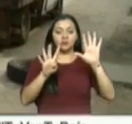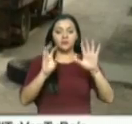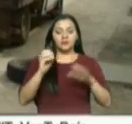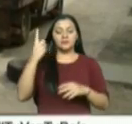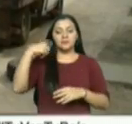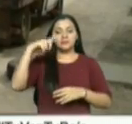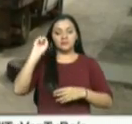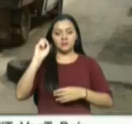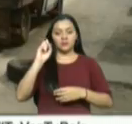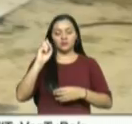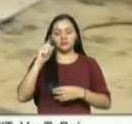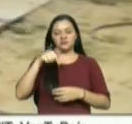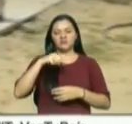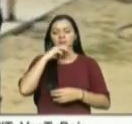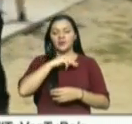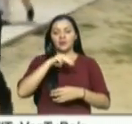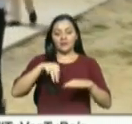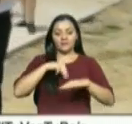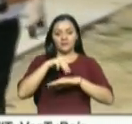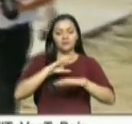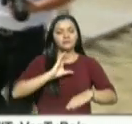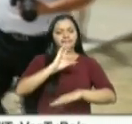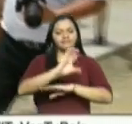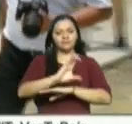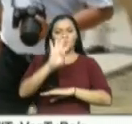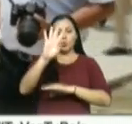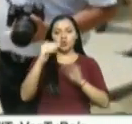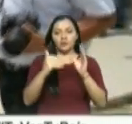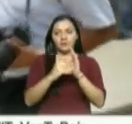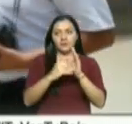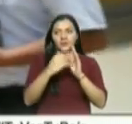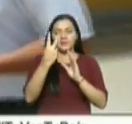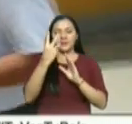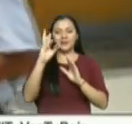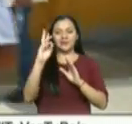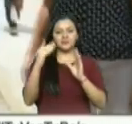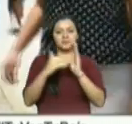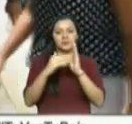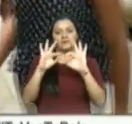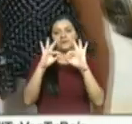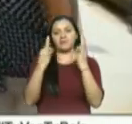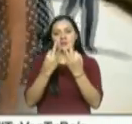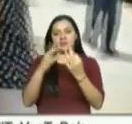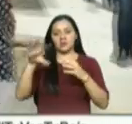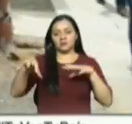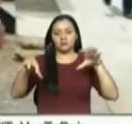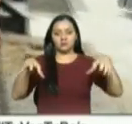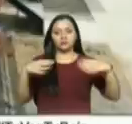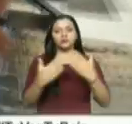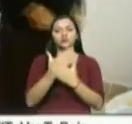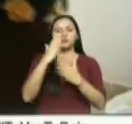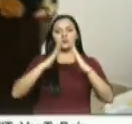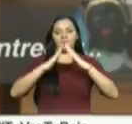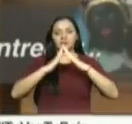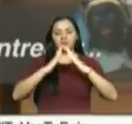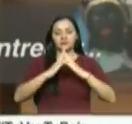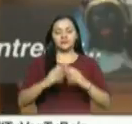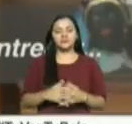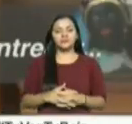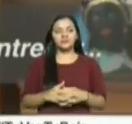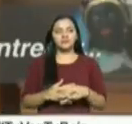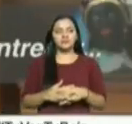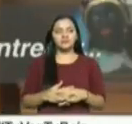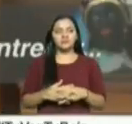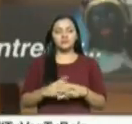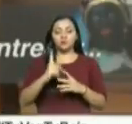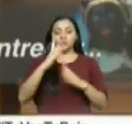en Manabí, beneficiando a más de 4.000 y 26.000 familias respectivamente con nuevas residencias. Cada vivienda